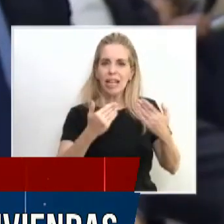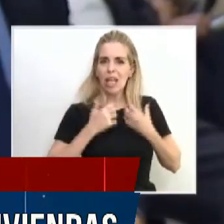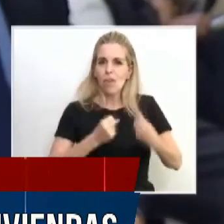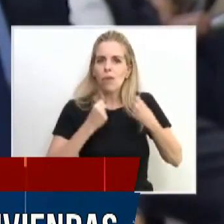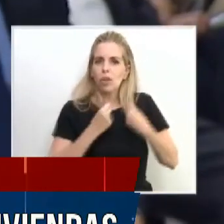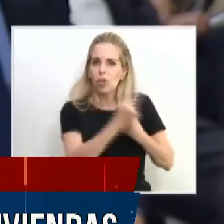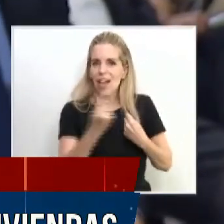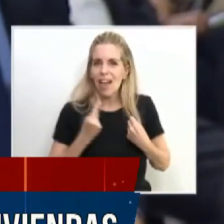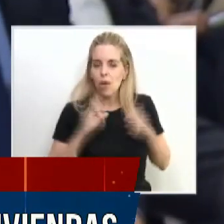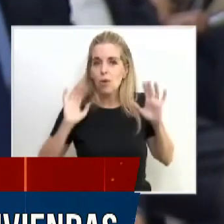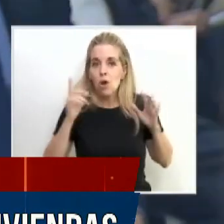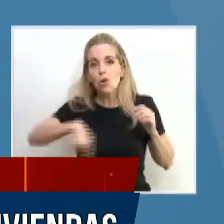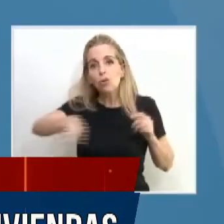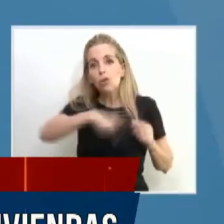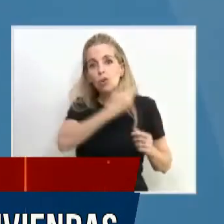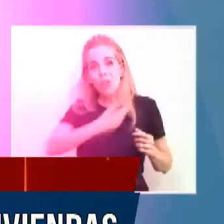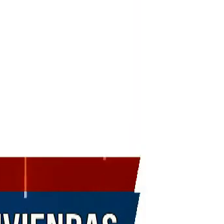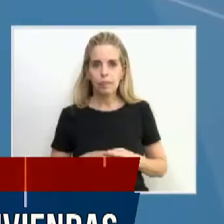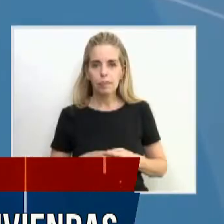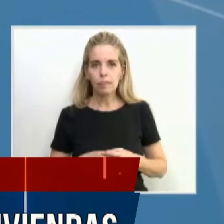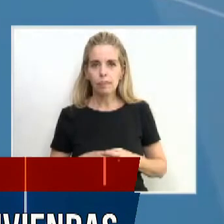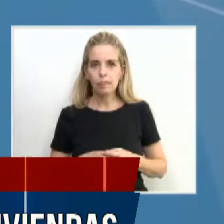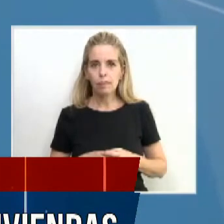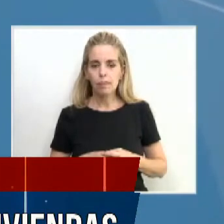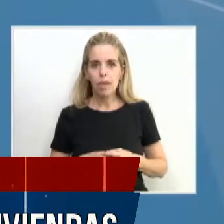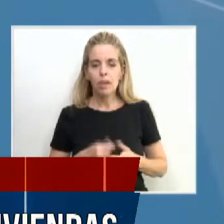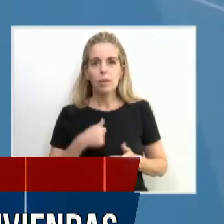del Estado es ayudarlos en su esfuerzo.